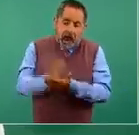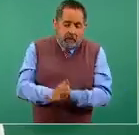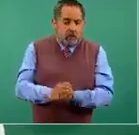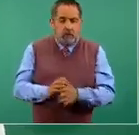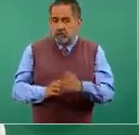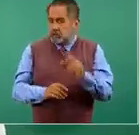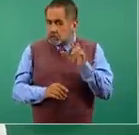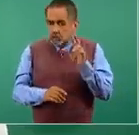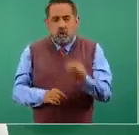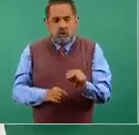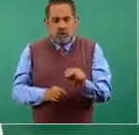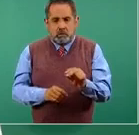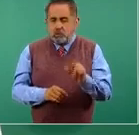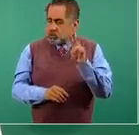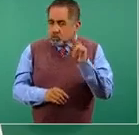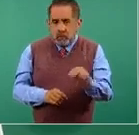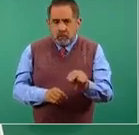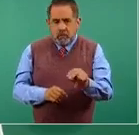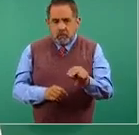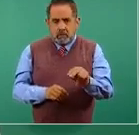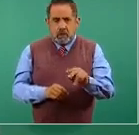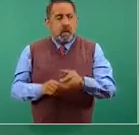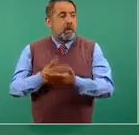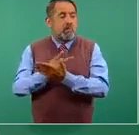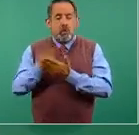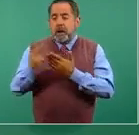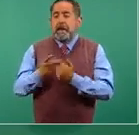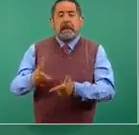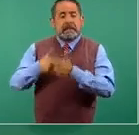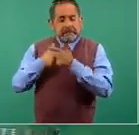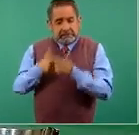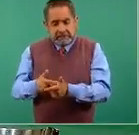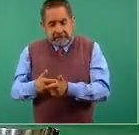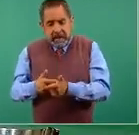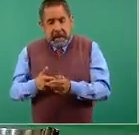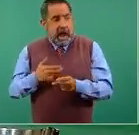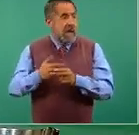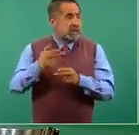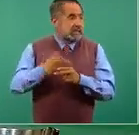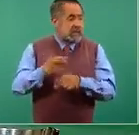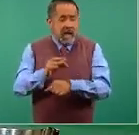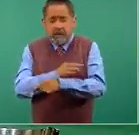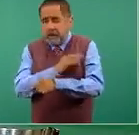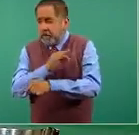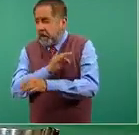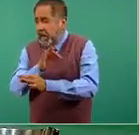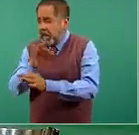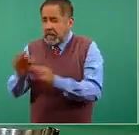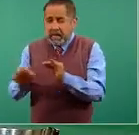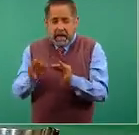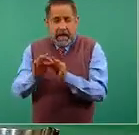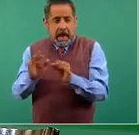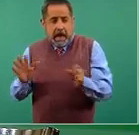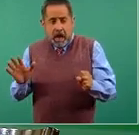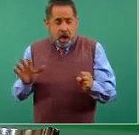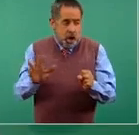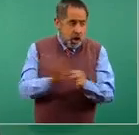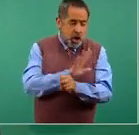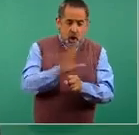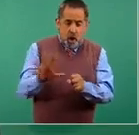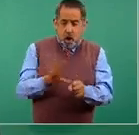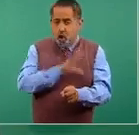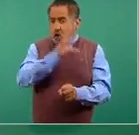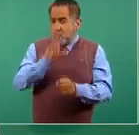el programa, no es el caso. El programa solo va a terminar cuando se haya cumplido la meta, que es cubrir